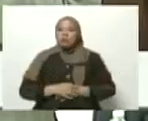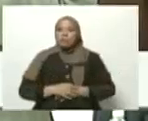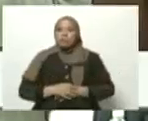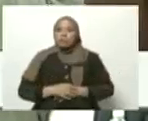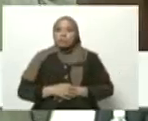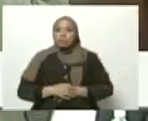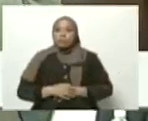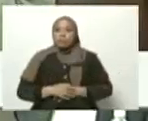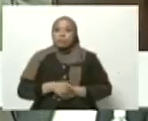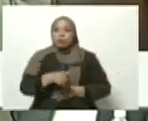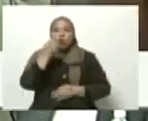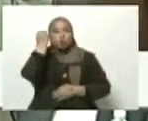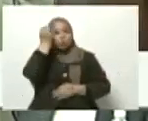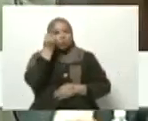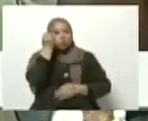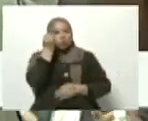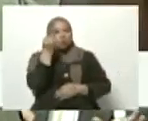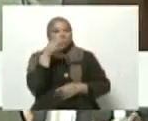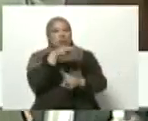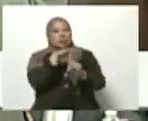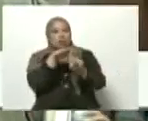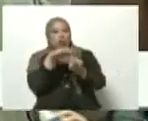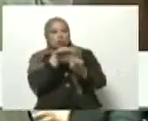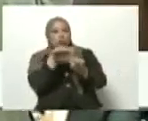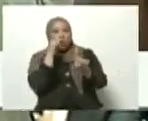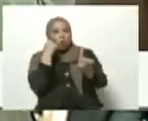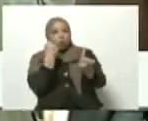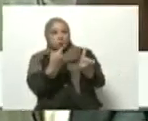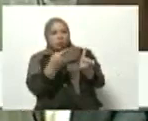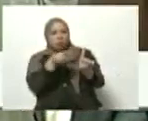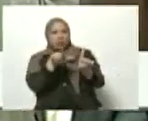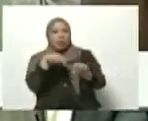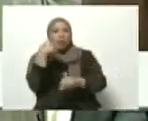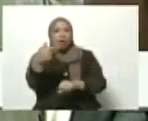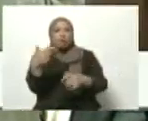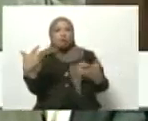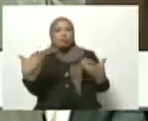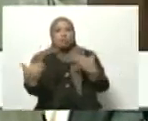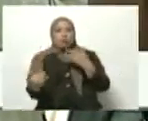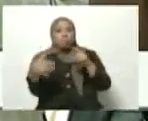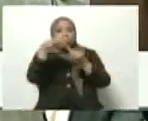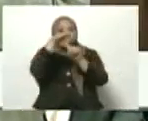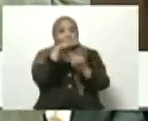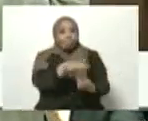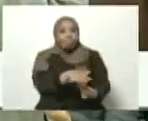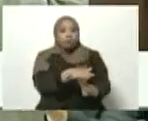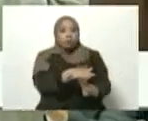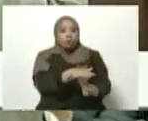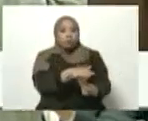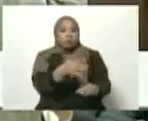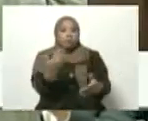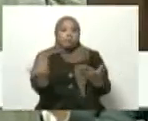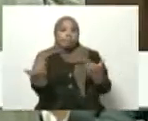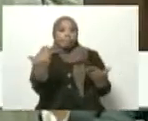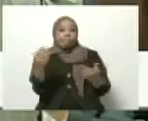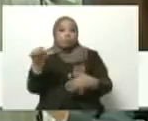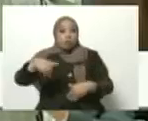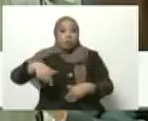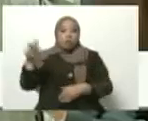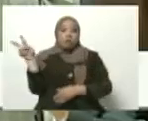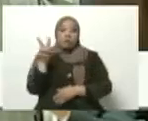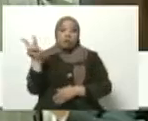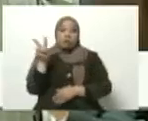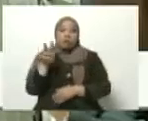observar los acontecimientos, las próximas agresiones que se cernirán sobre la patria bajo